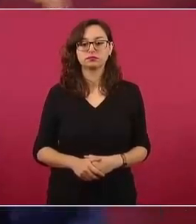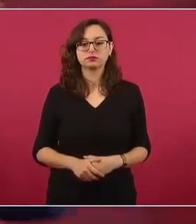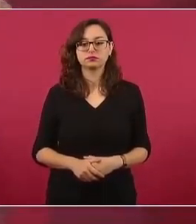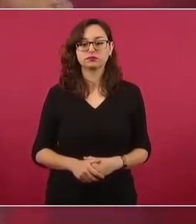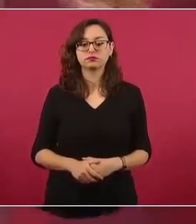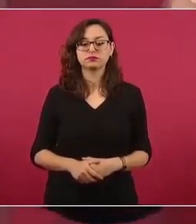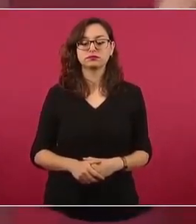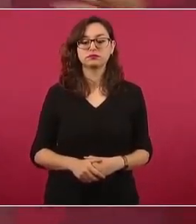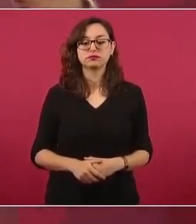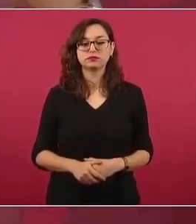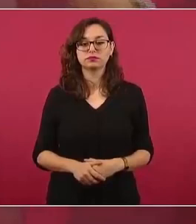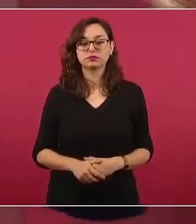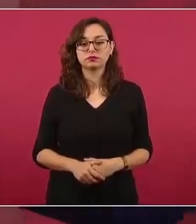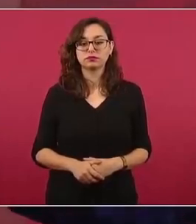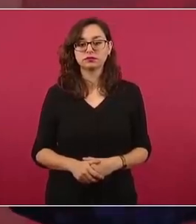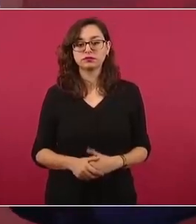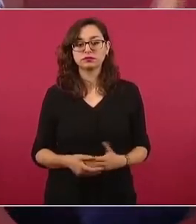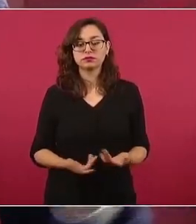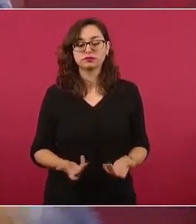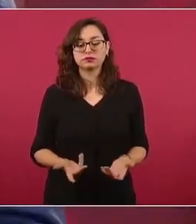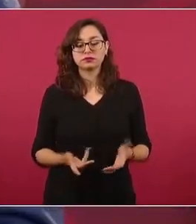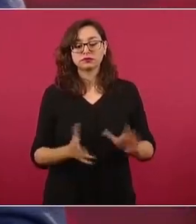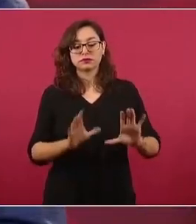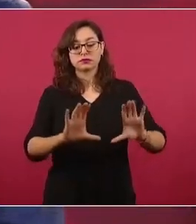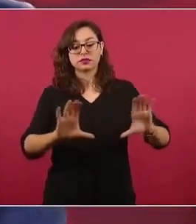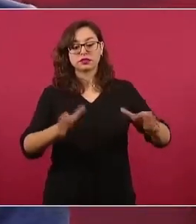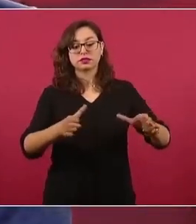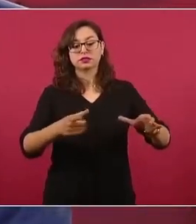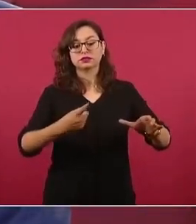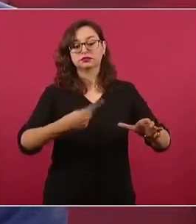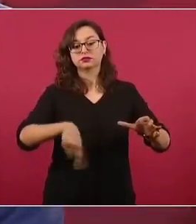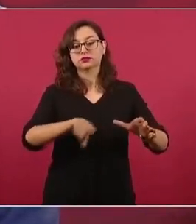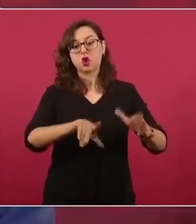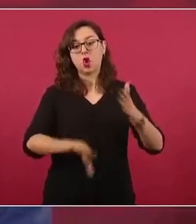aunque no les guste a nuestros